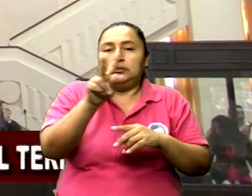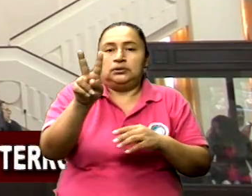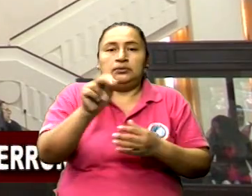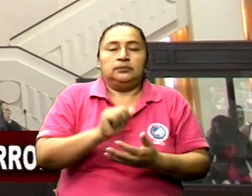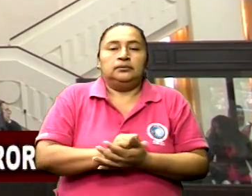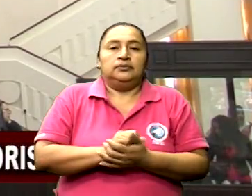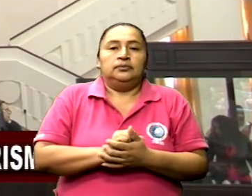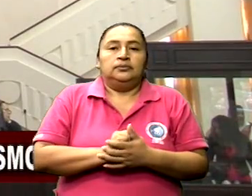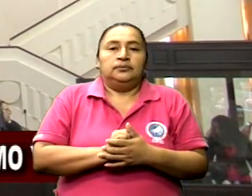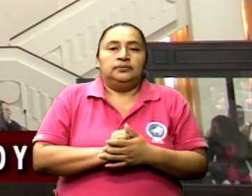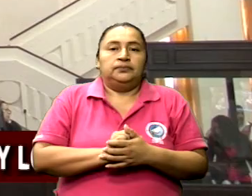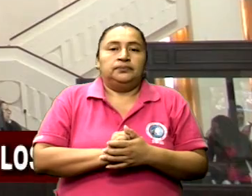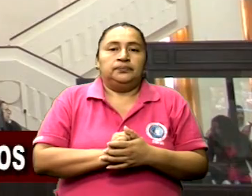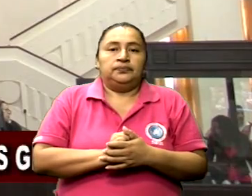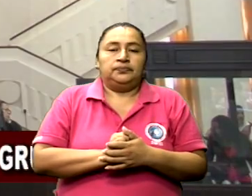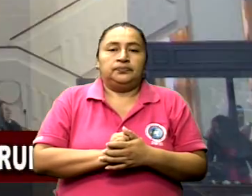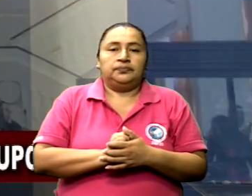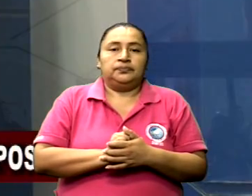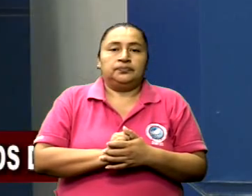Noticias Asamblea TV.